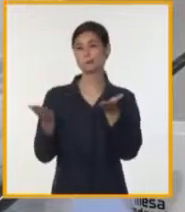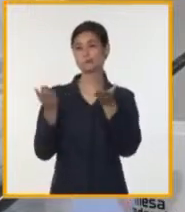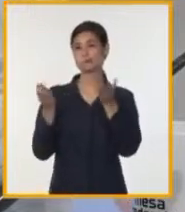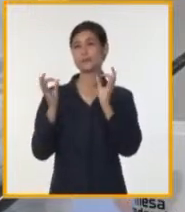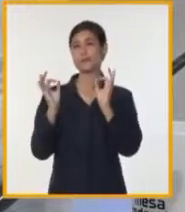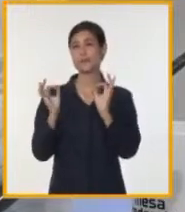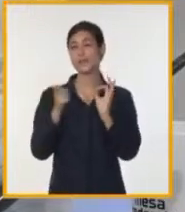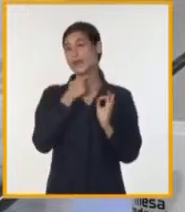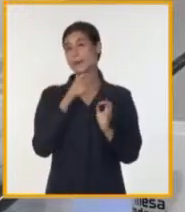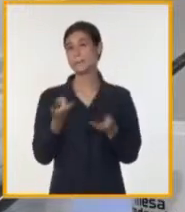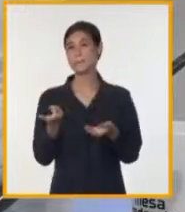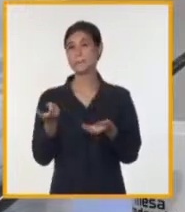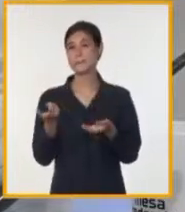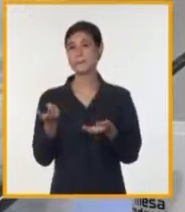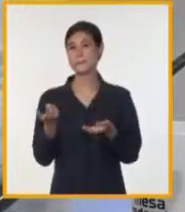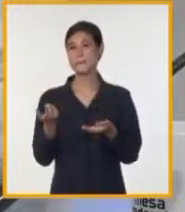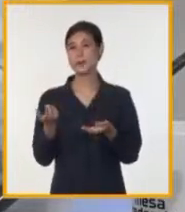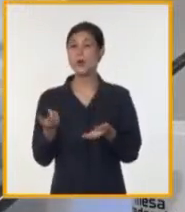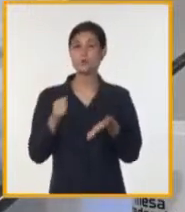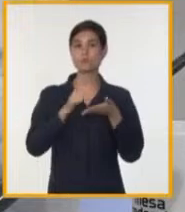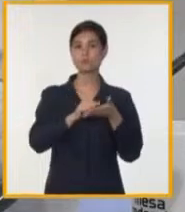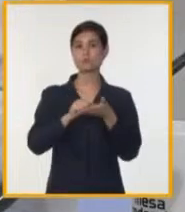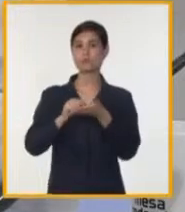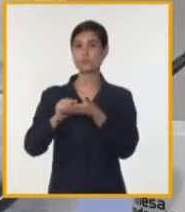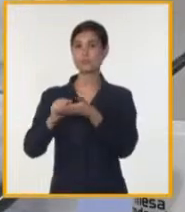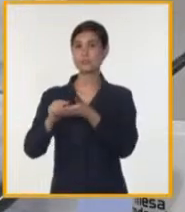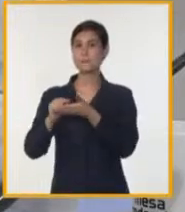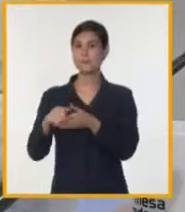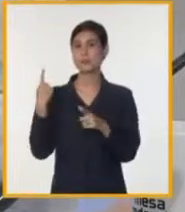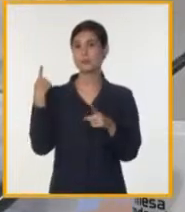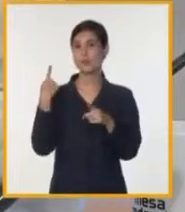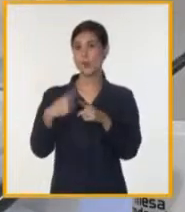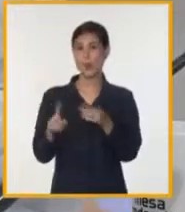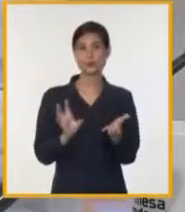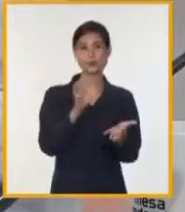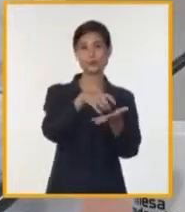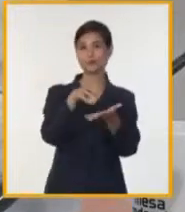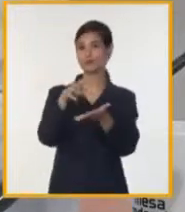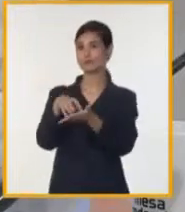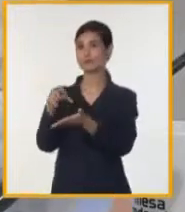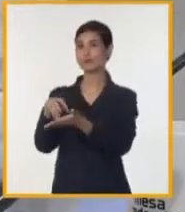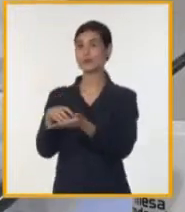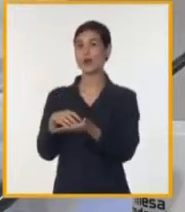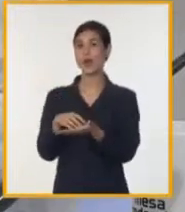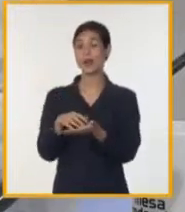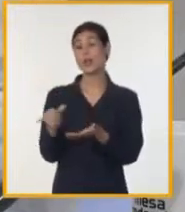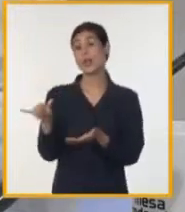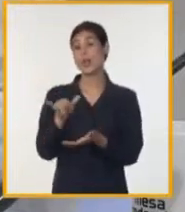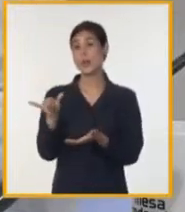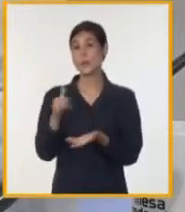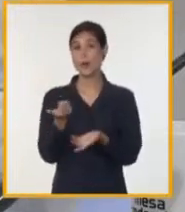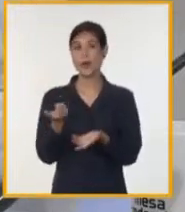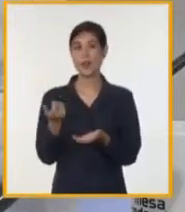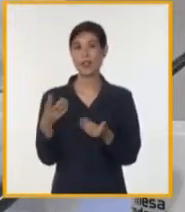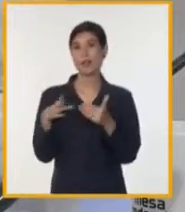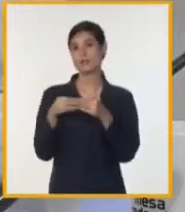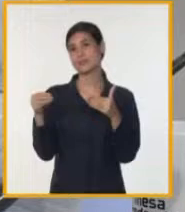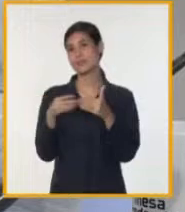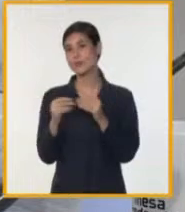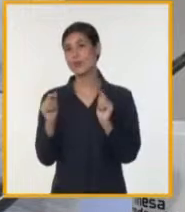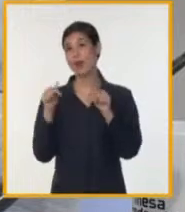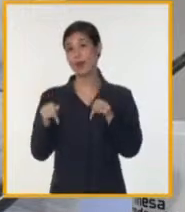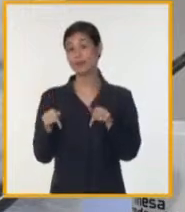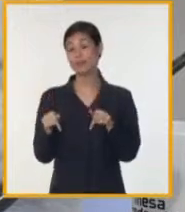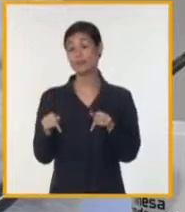exportar servicios nuestros e ingresar la divisa que tanta falta nos hace para desarrollar el